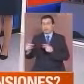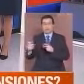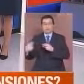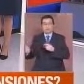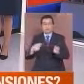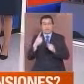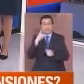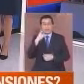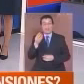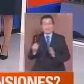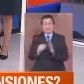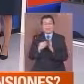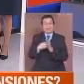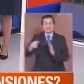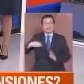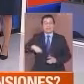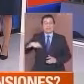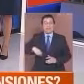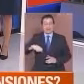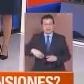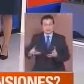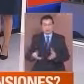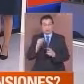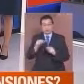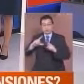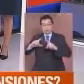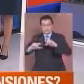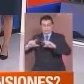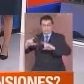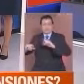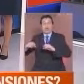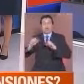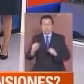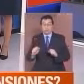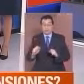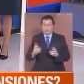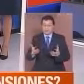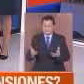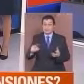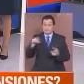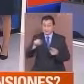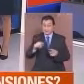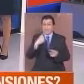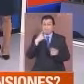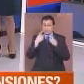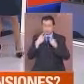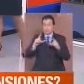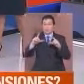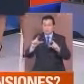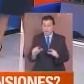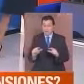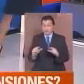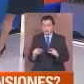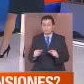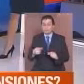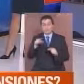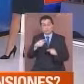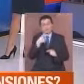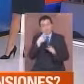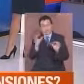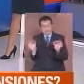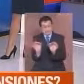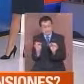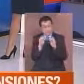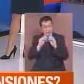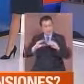que dan un interés fijo, que puede ser menor al variable, pero es menos volátil, es decir, tiene menos riesgo. Ahora, explicado y